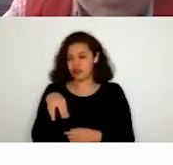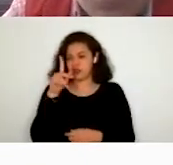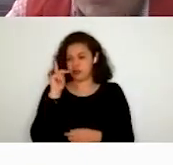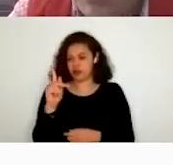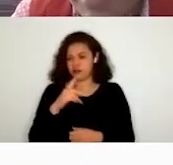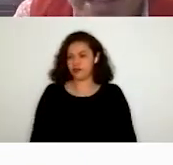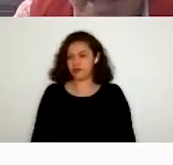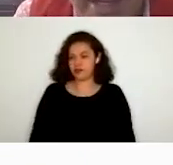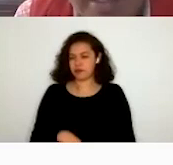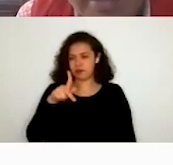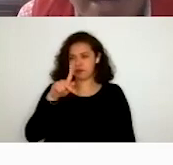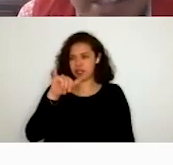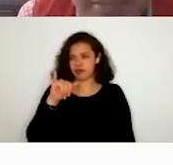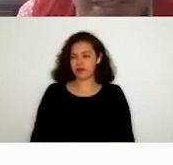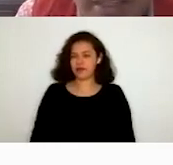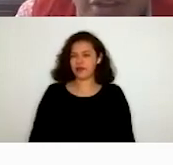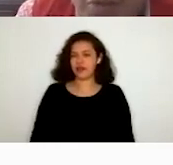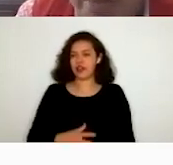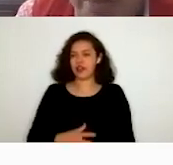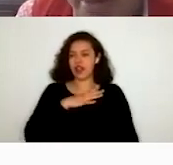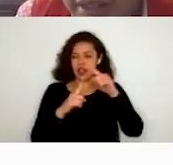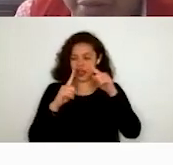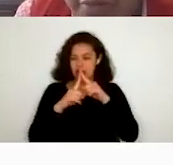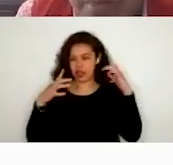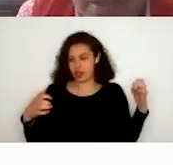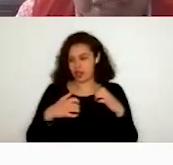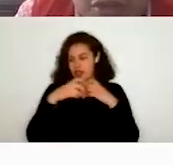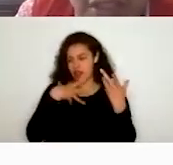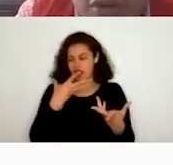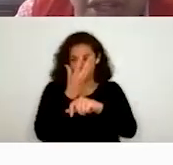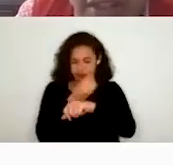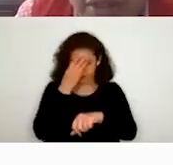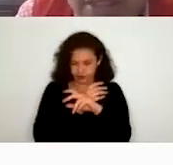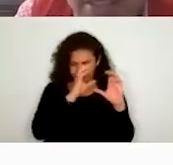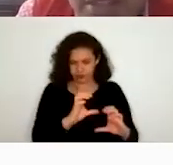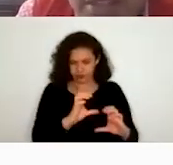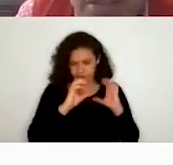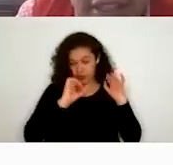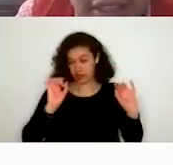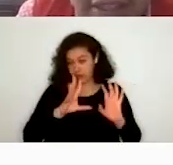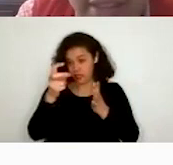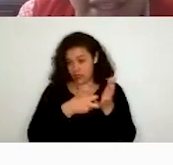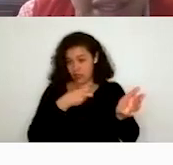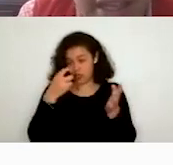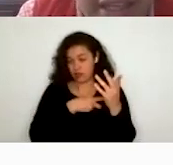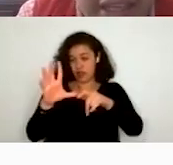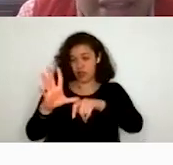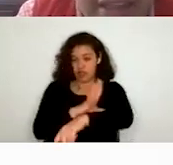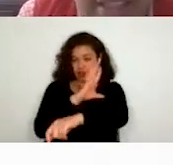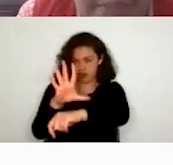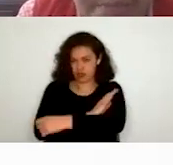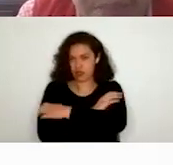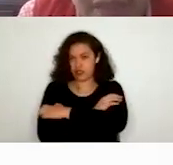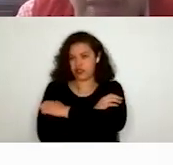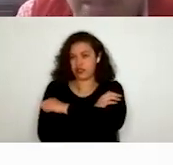Es una tarea crítica que se realice el mantenimiento preventivo y en su caso correctivo de las instalaciones eléctricas y de gas